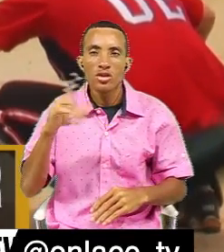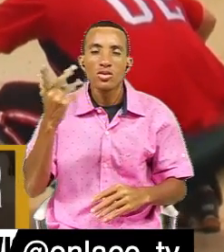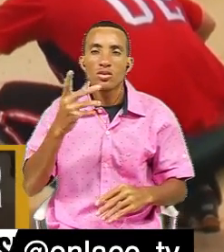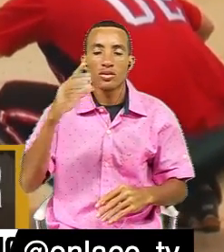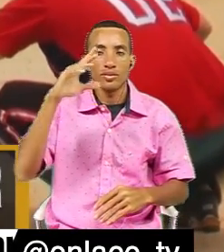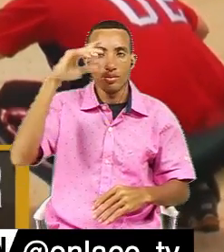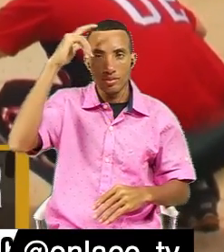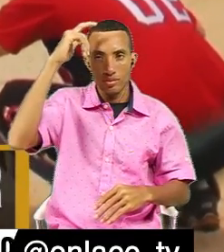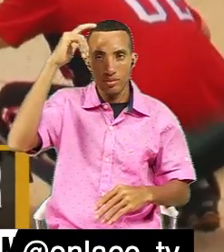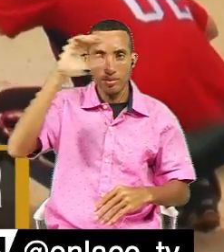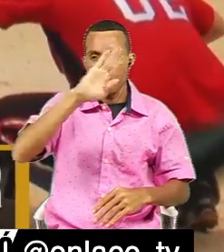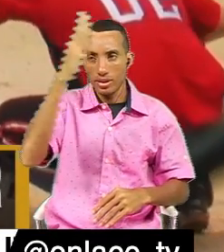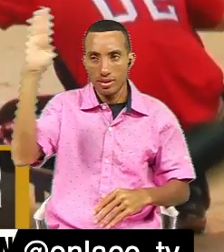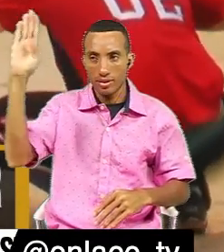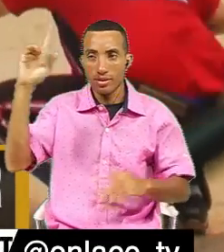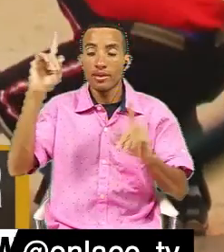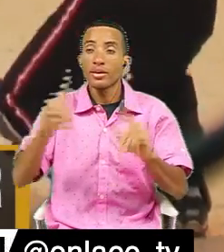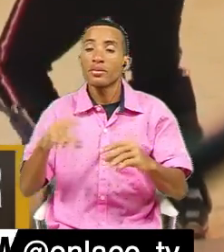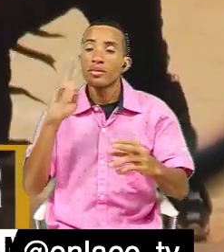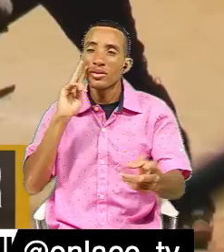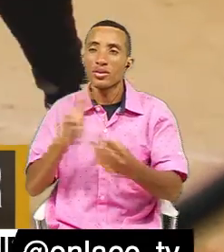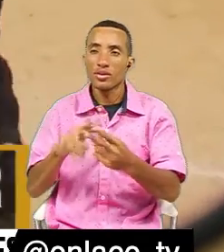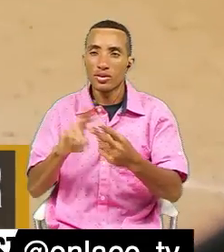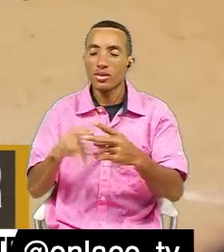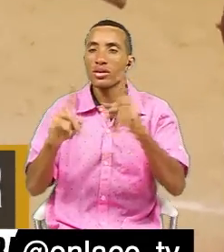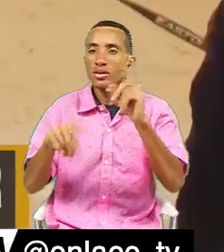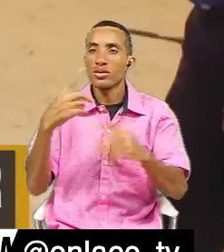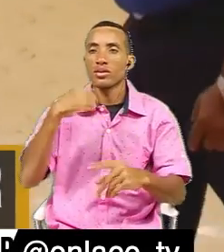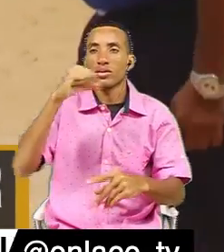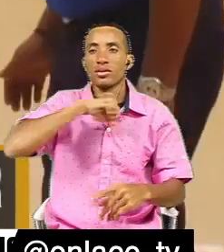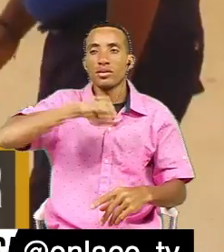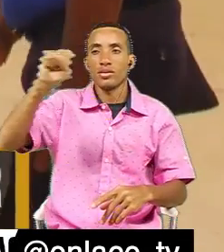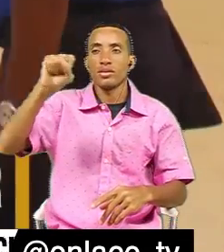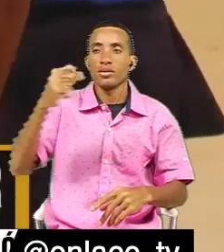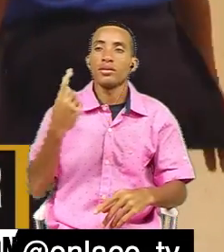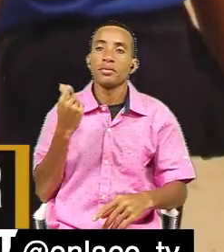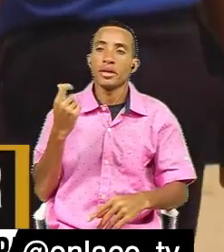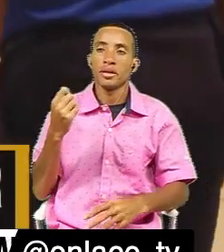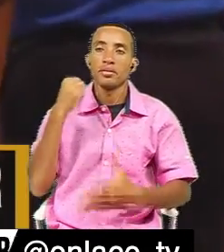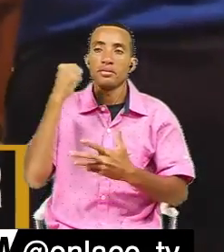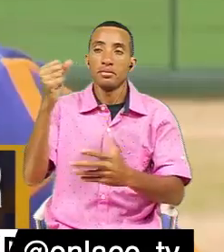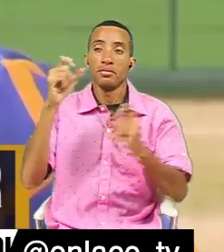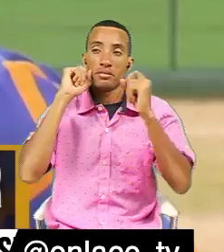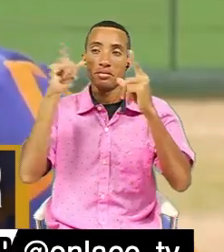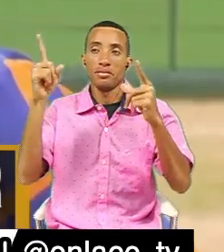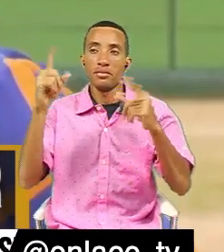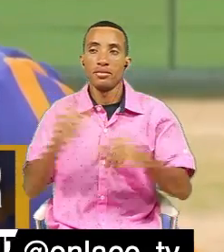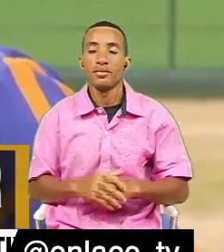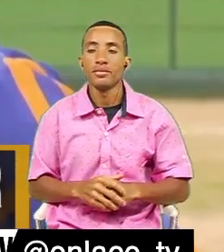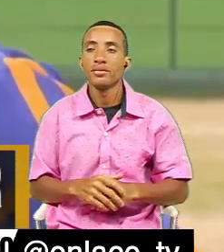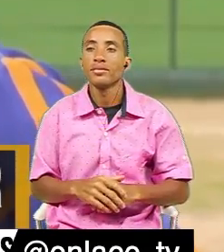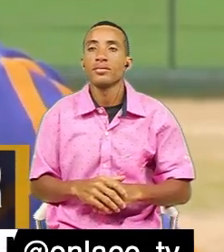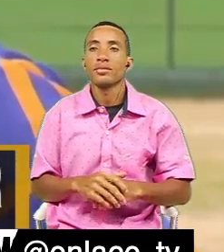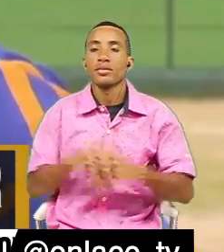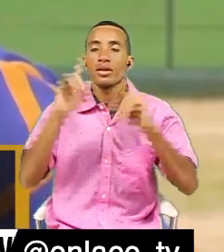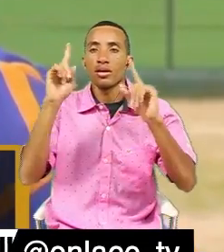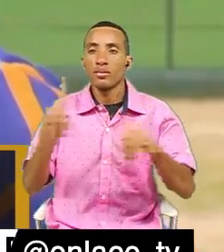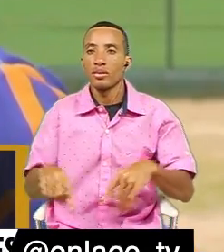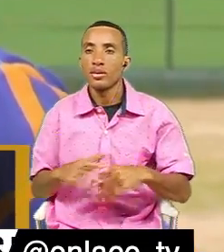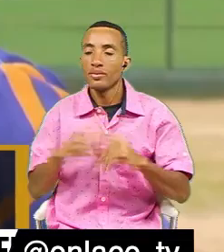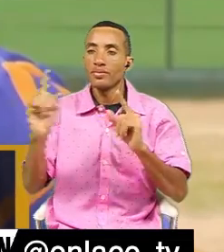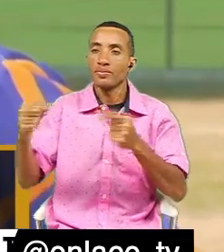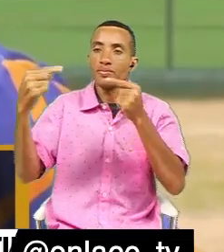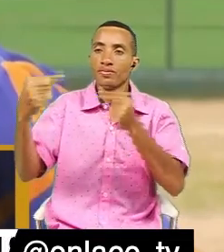esta competencia y se conocerá a los ganadores que serán premiados con dinero en efectivo. Los ganadores de este encuentro pues jugarán la final el